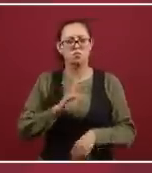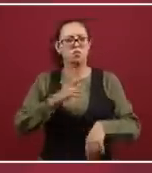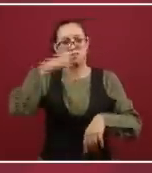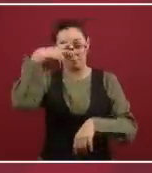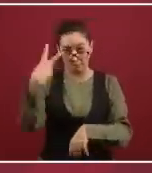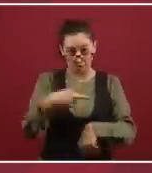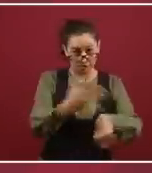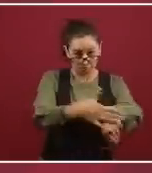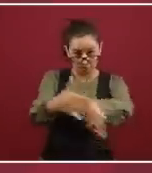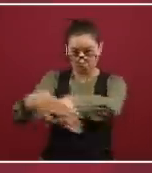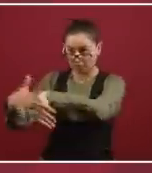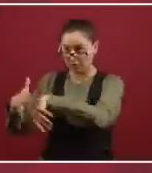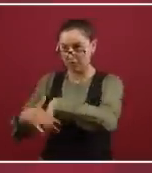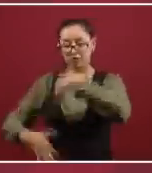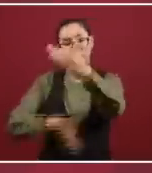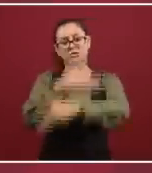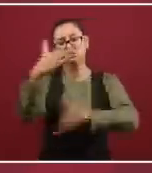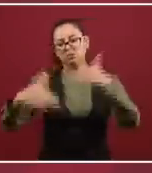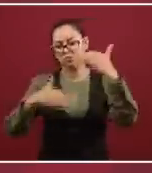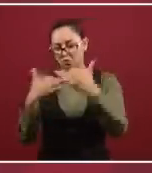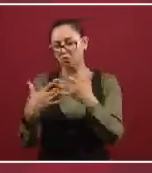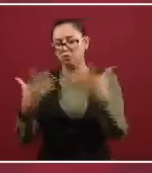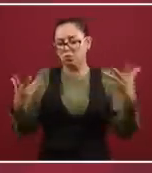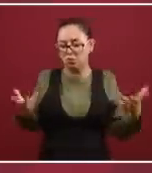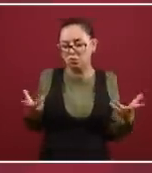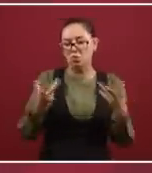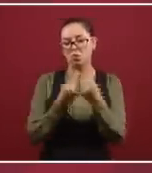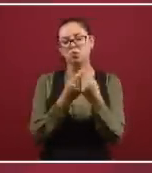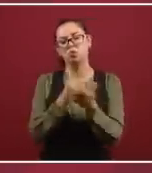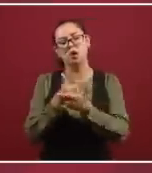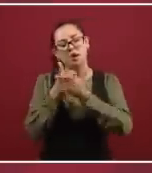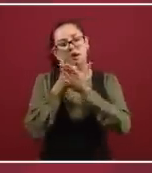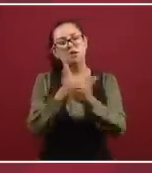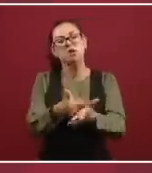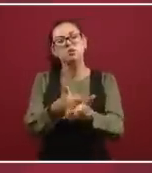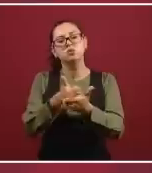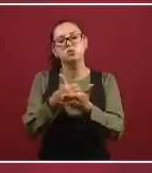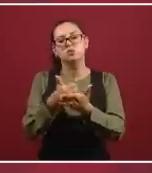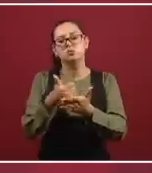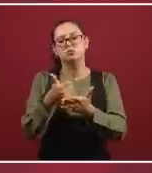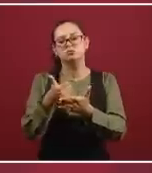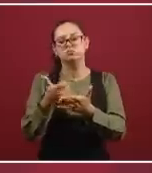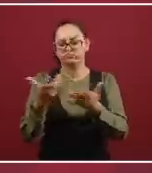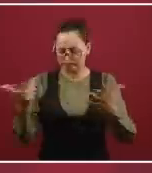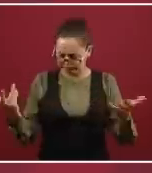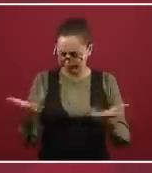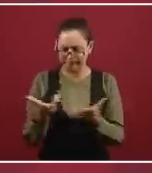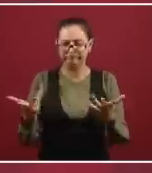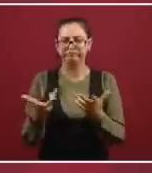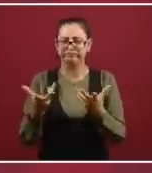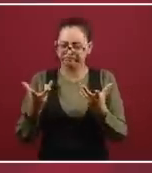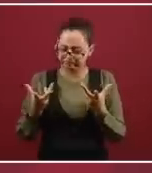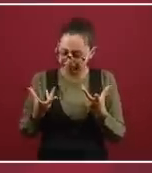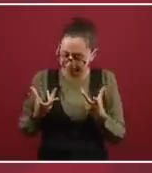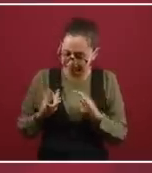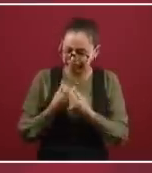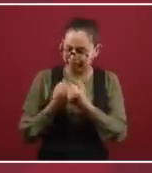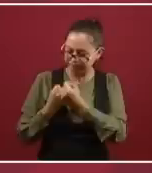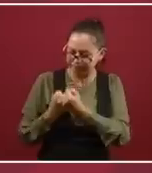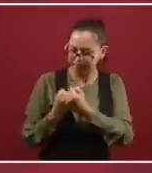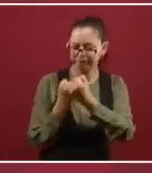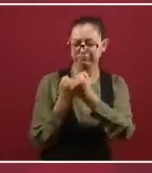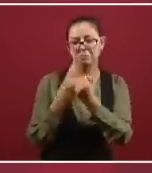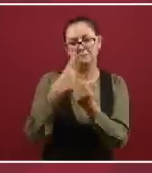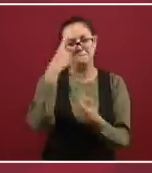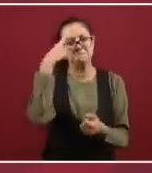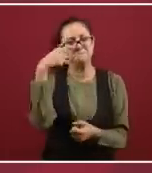ayuden. Vamos a sumarnos, vamos a cerrar filas para